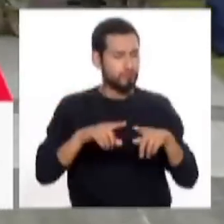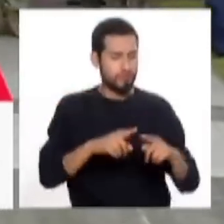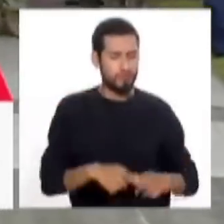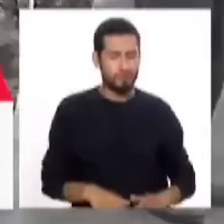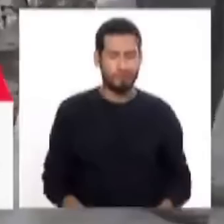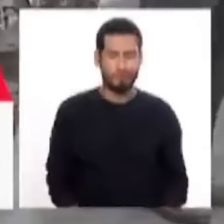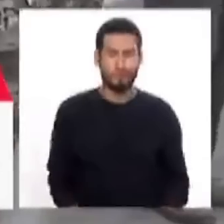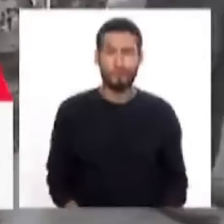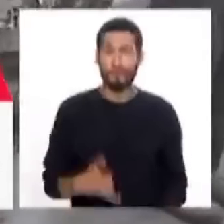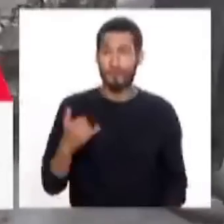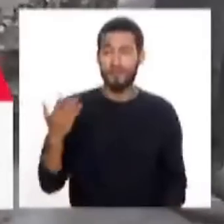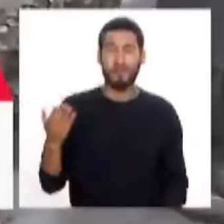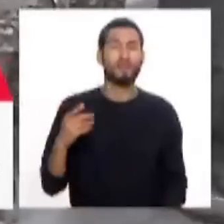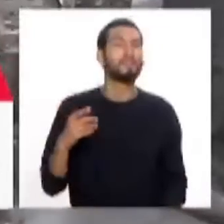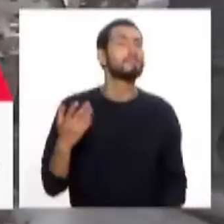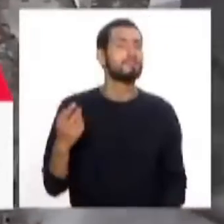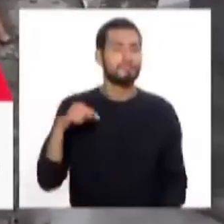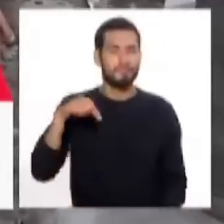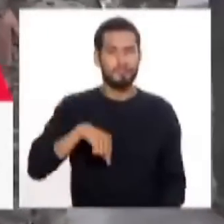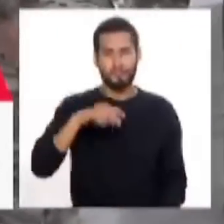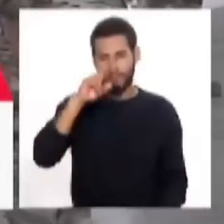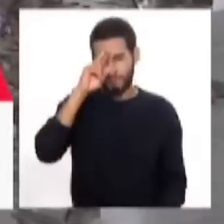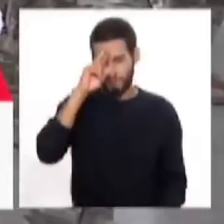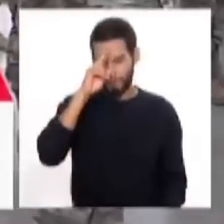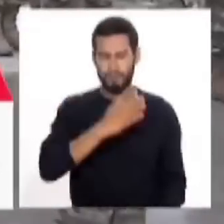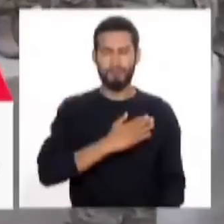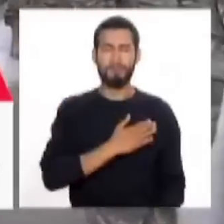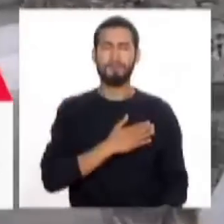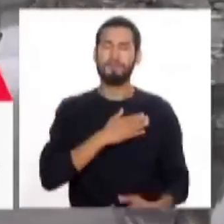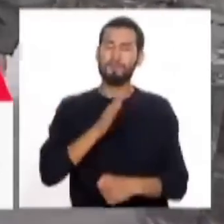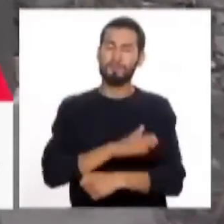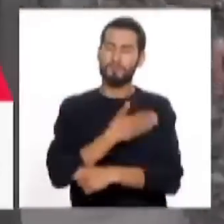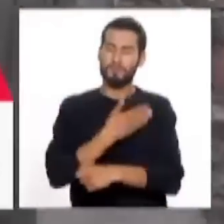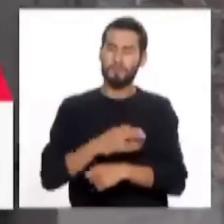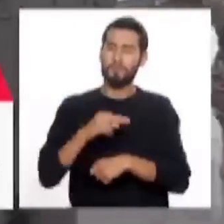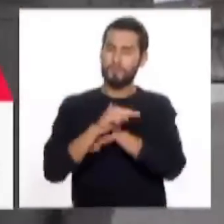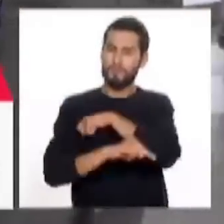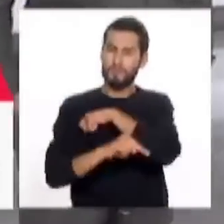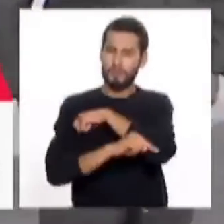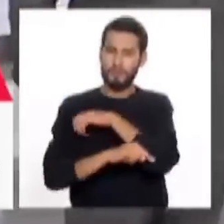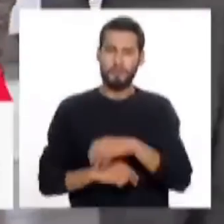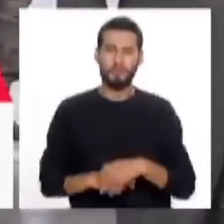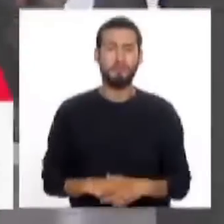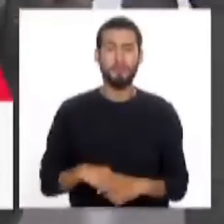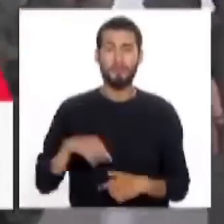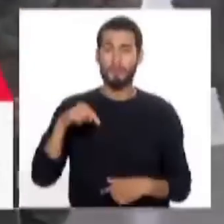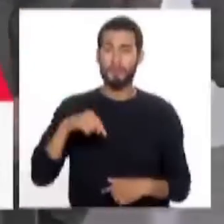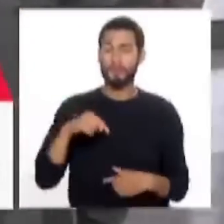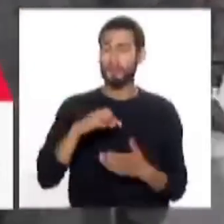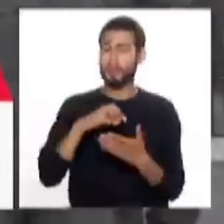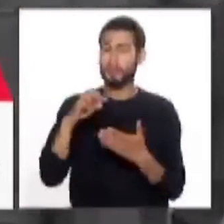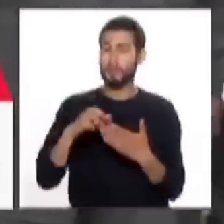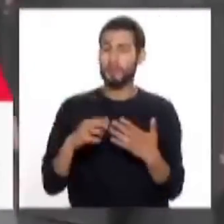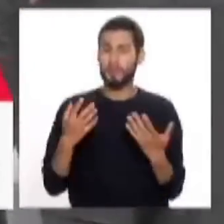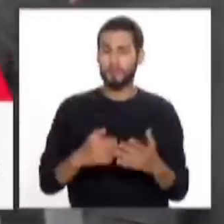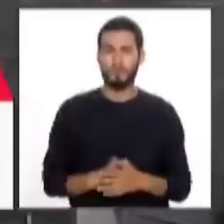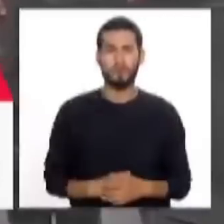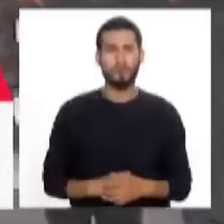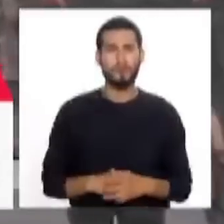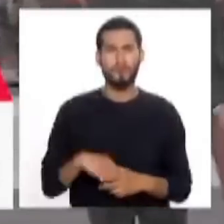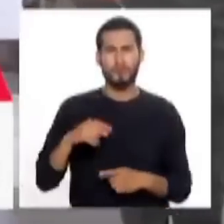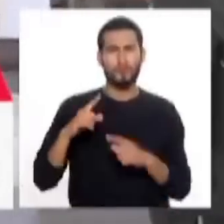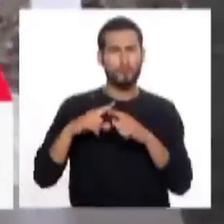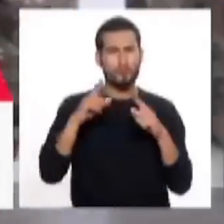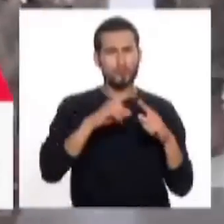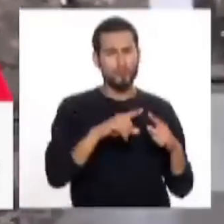el himno nacional de nuestro país. Hay que señalar que para estos ejercicios participan 12